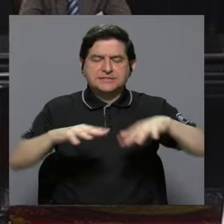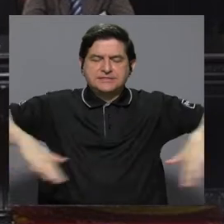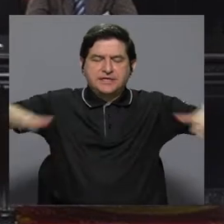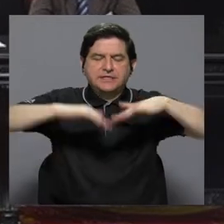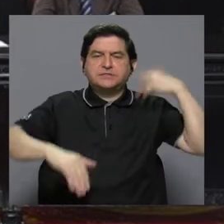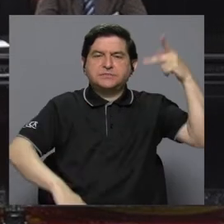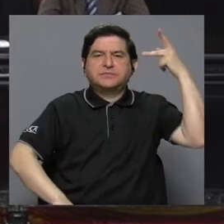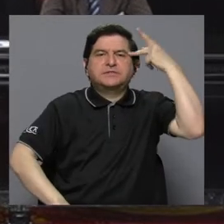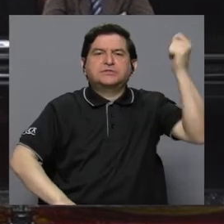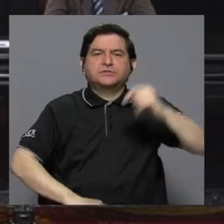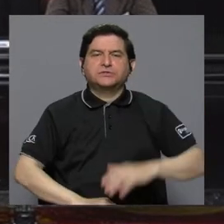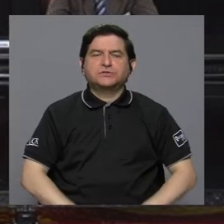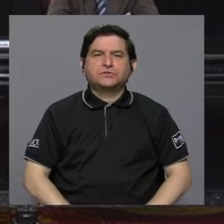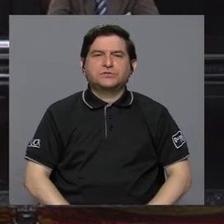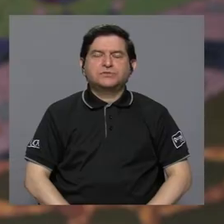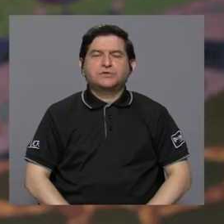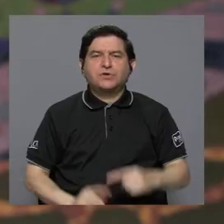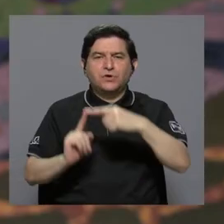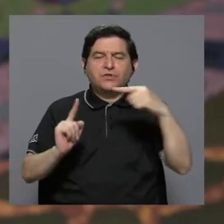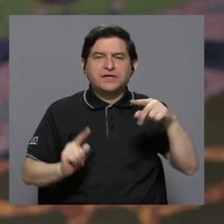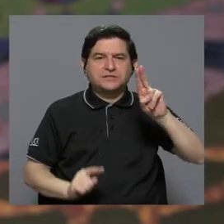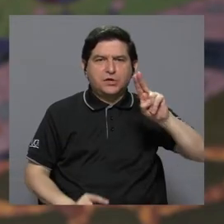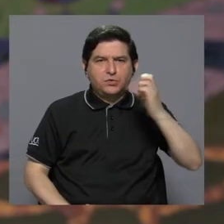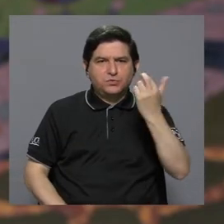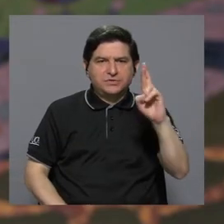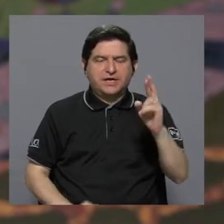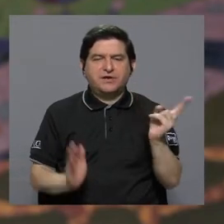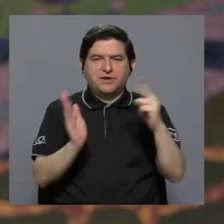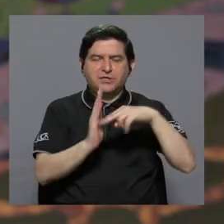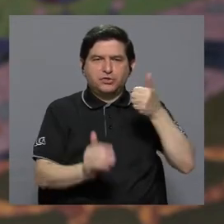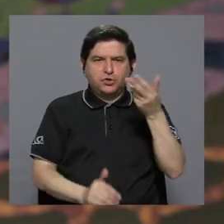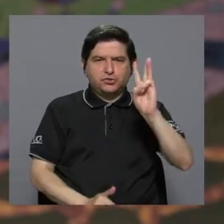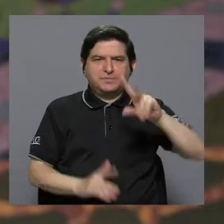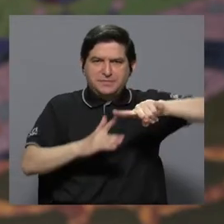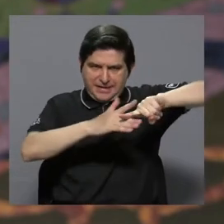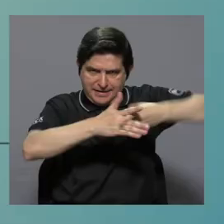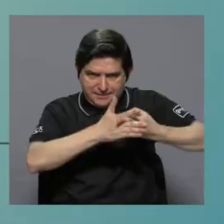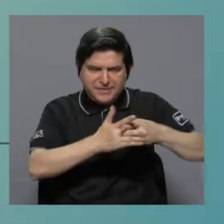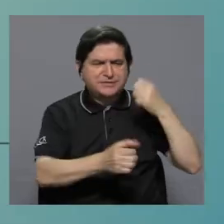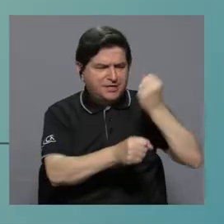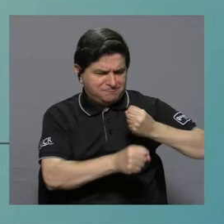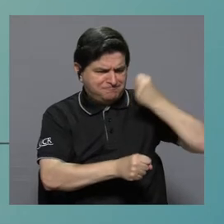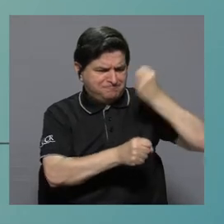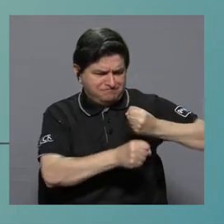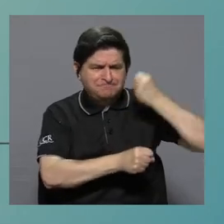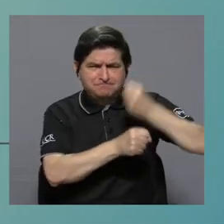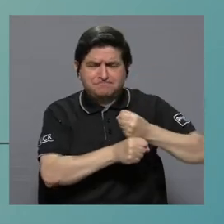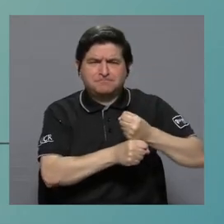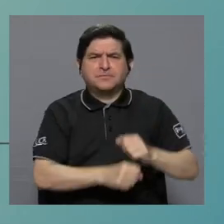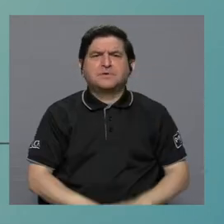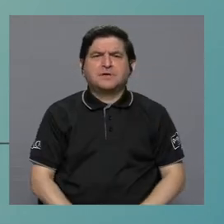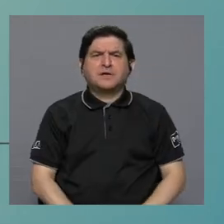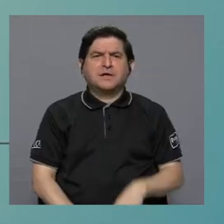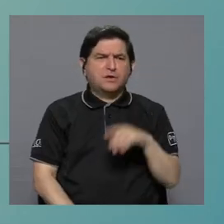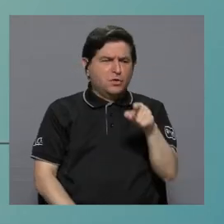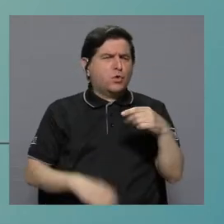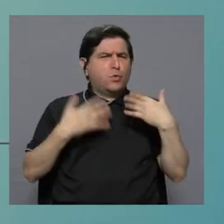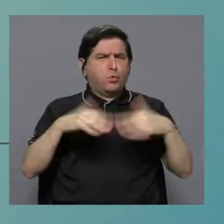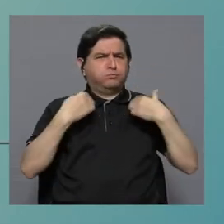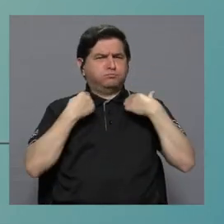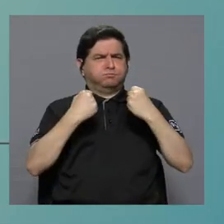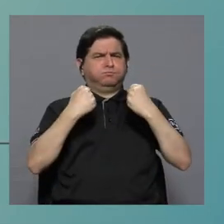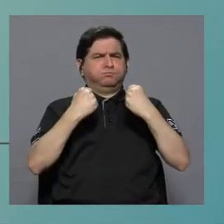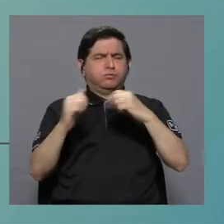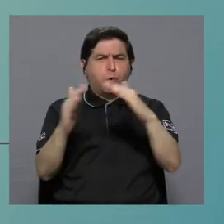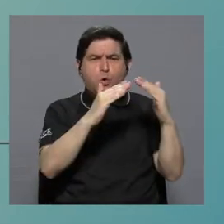política. Desde la Universidad de Costa Rica en el 2016 empezamos a trabajar muy fuertemente